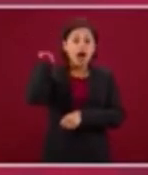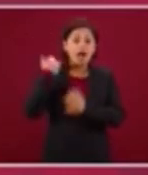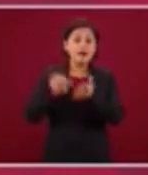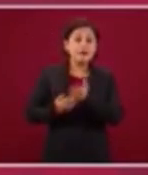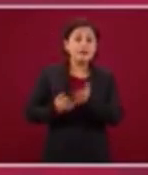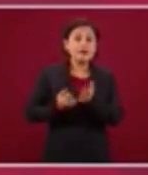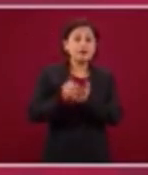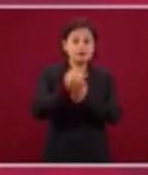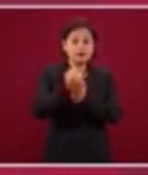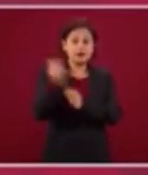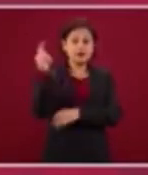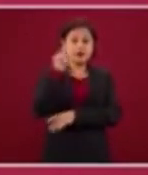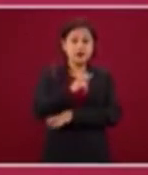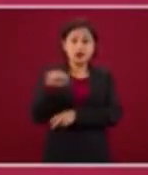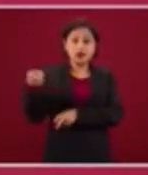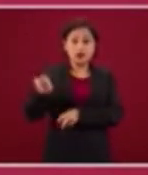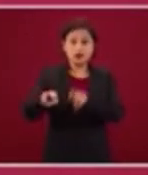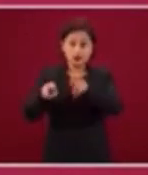más lugares,